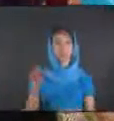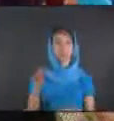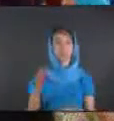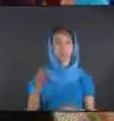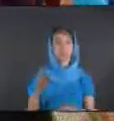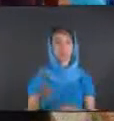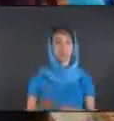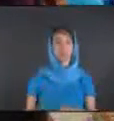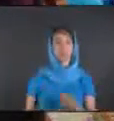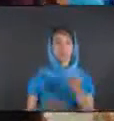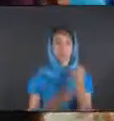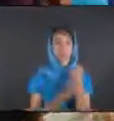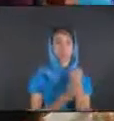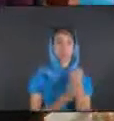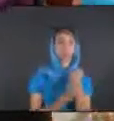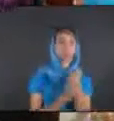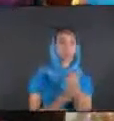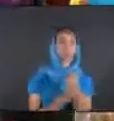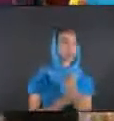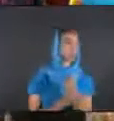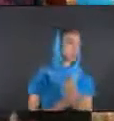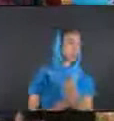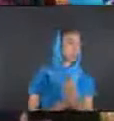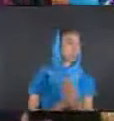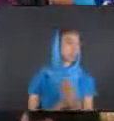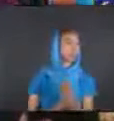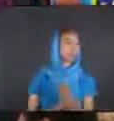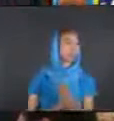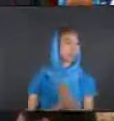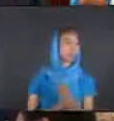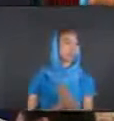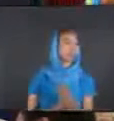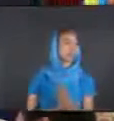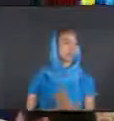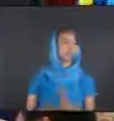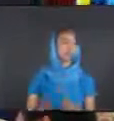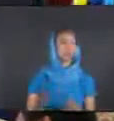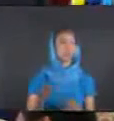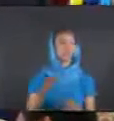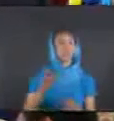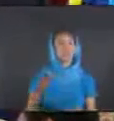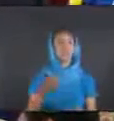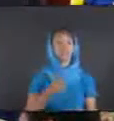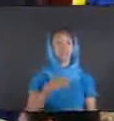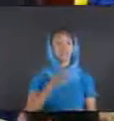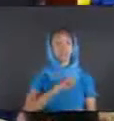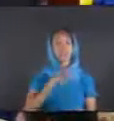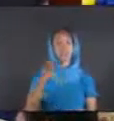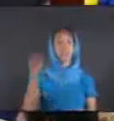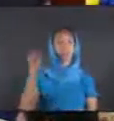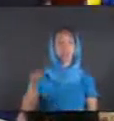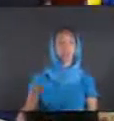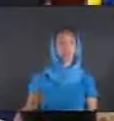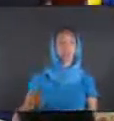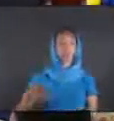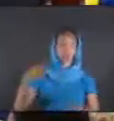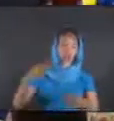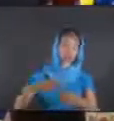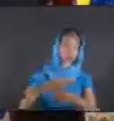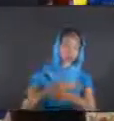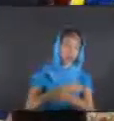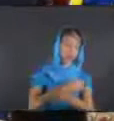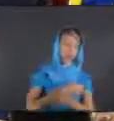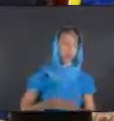Hermanos, otros hermanos que quieren cobertura: Adelso Flores, Ana Marleni de Flores, José Flores, Catherine Flores y